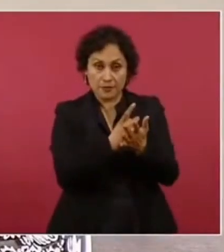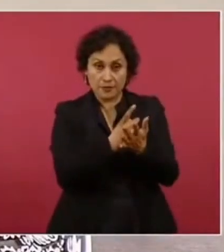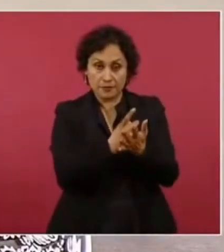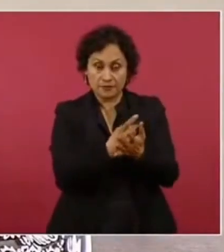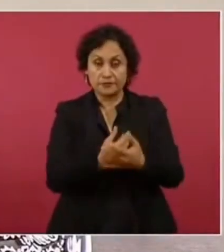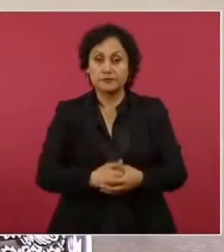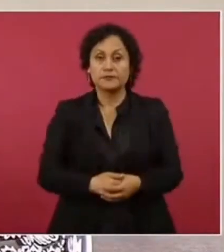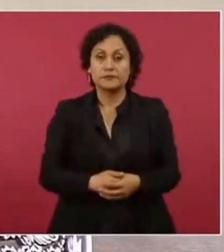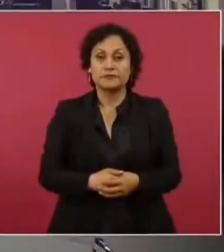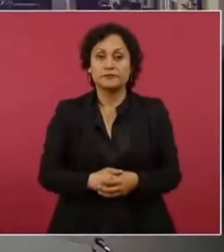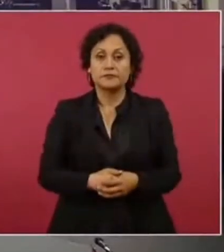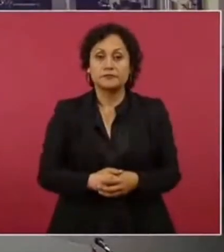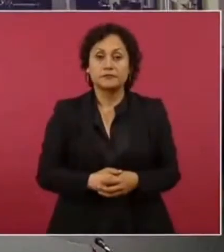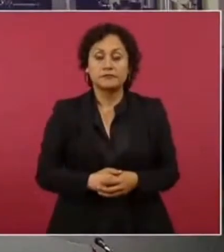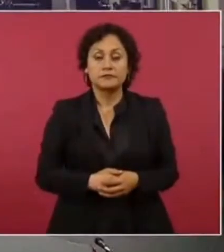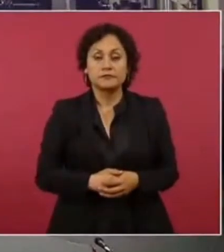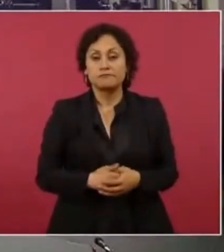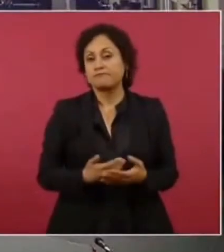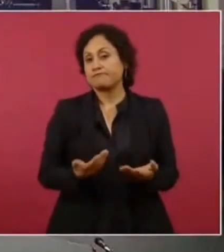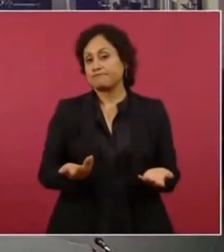es lamentable